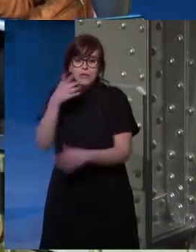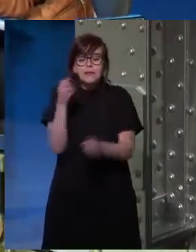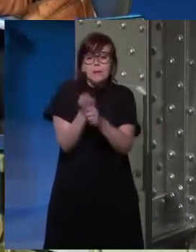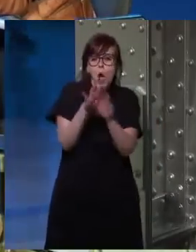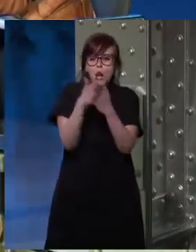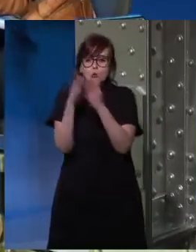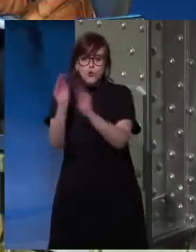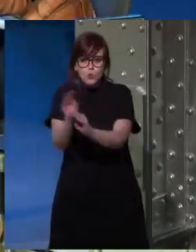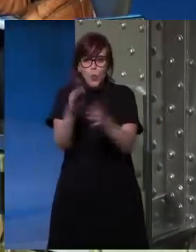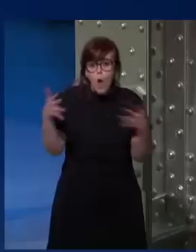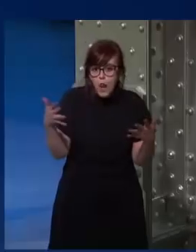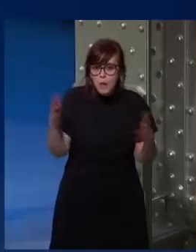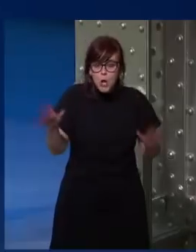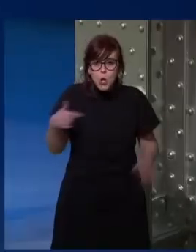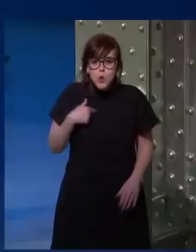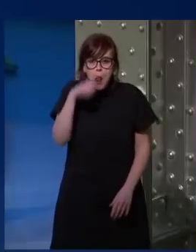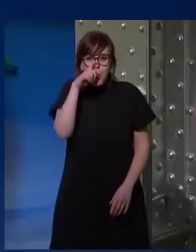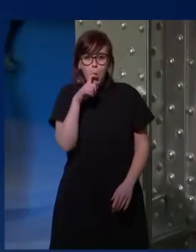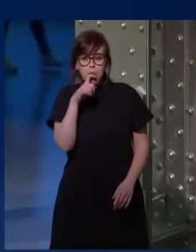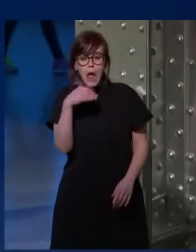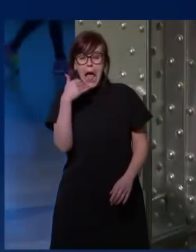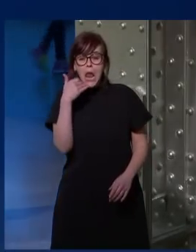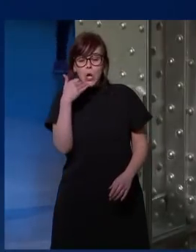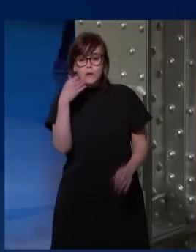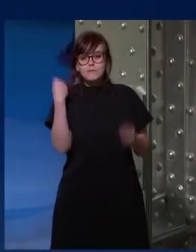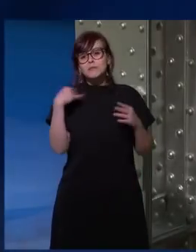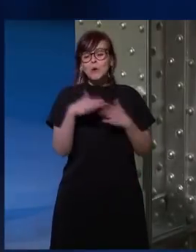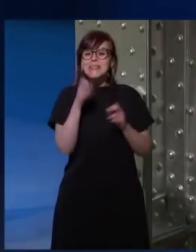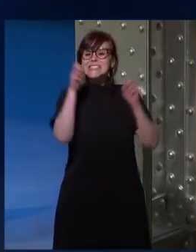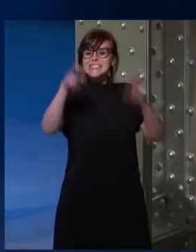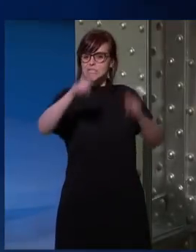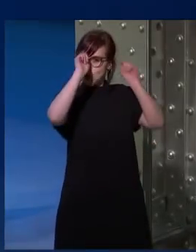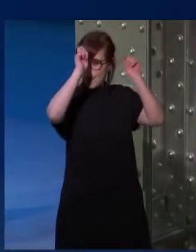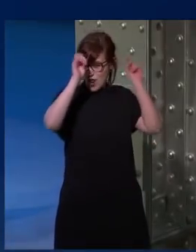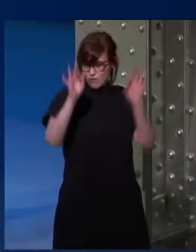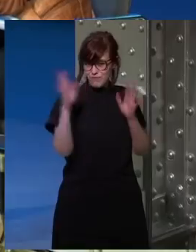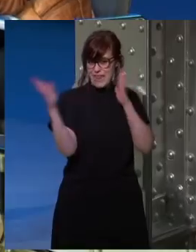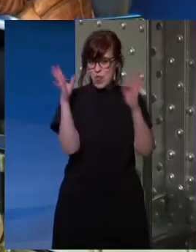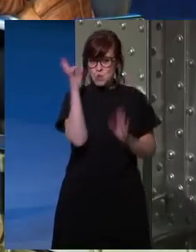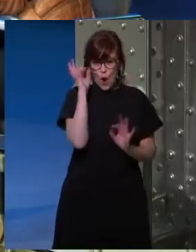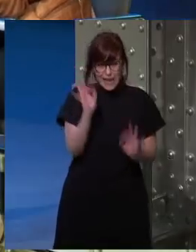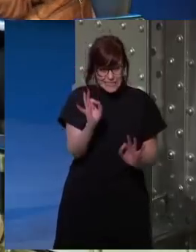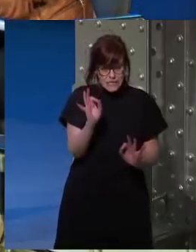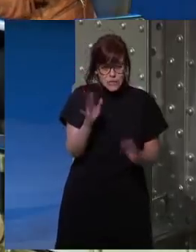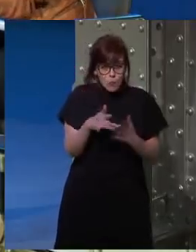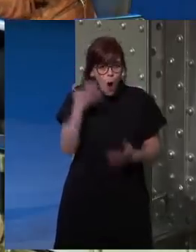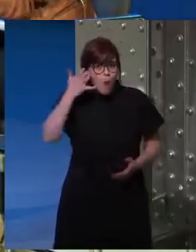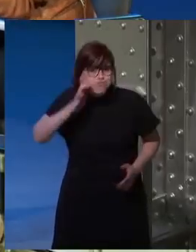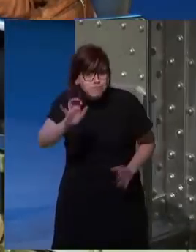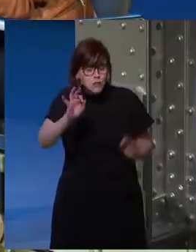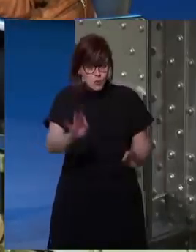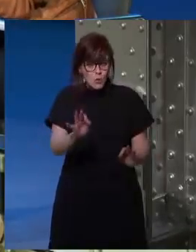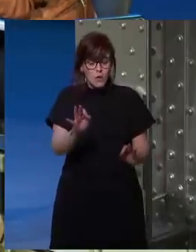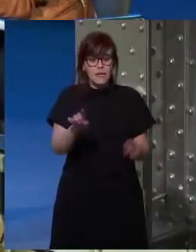obras. En cambio, yo no recuerdo que me hayan hablado de las sin sombrero, ¿no? Y además tuvieron un papel destacadísimos. Que tú hablas de